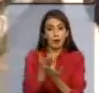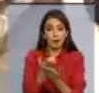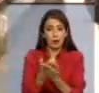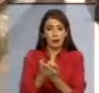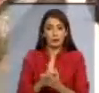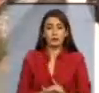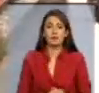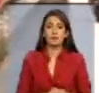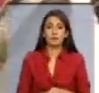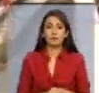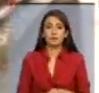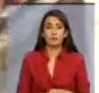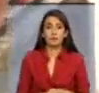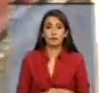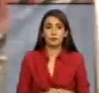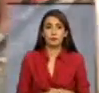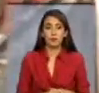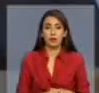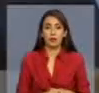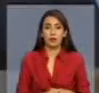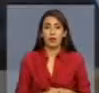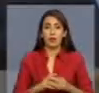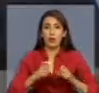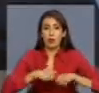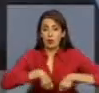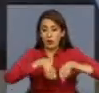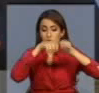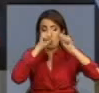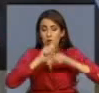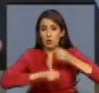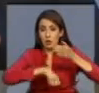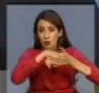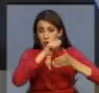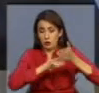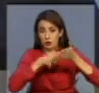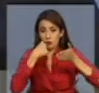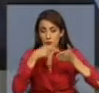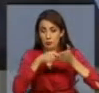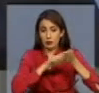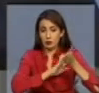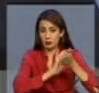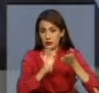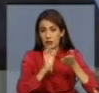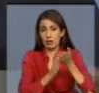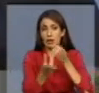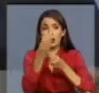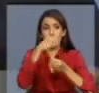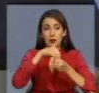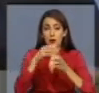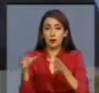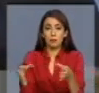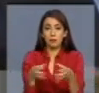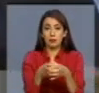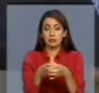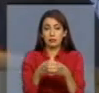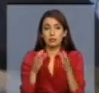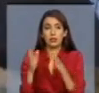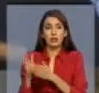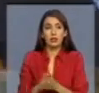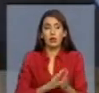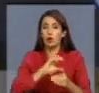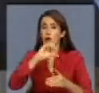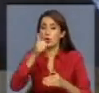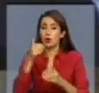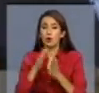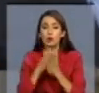presupuestario. Con los convenios suscritos, más garantías cobradas del consorcio CCDC y otros recursos